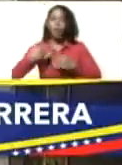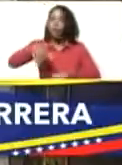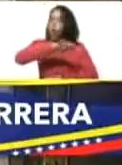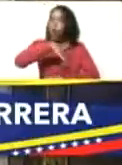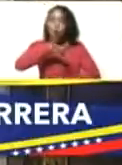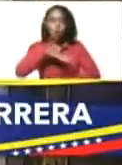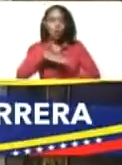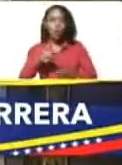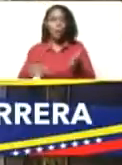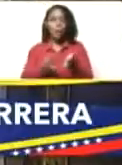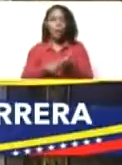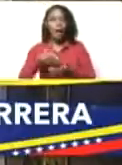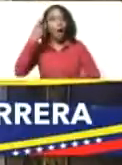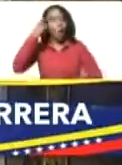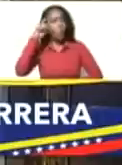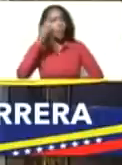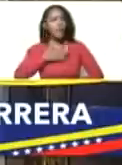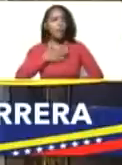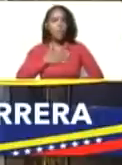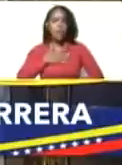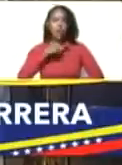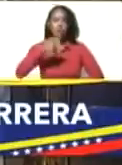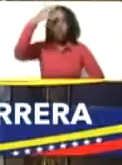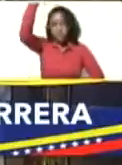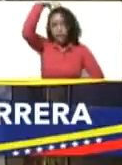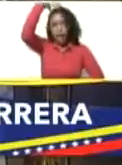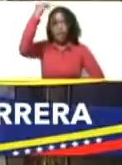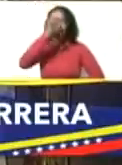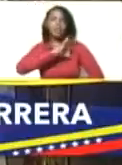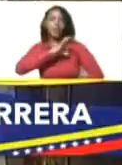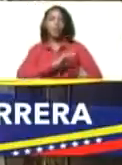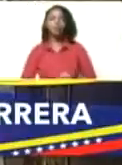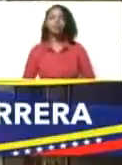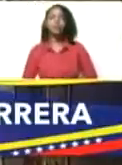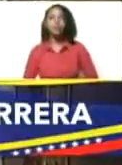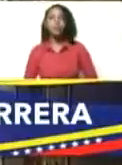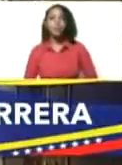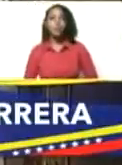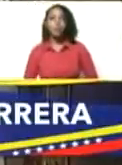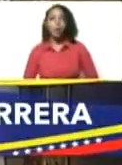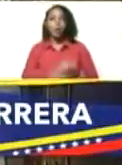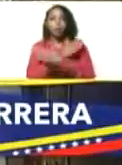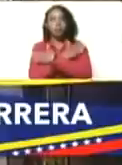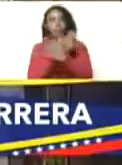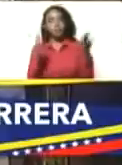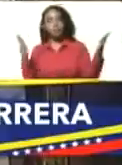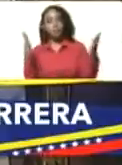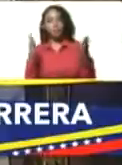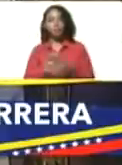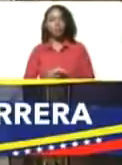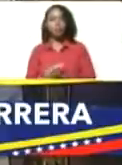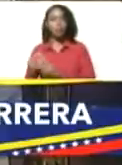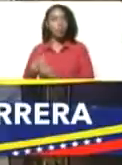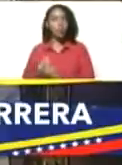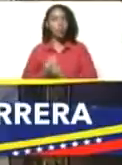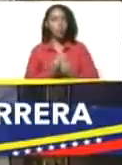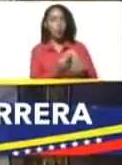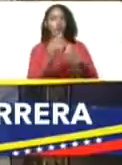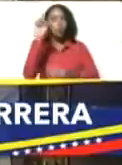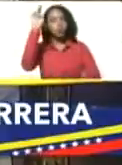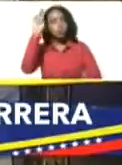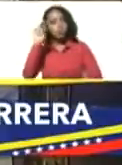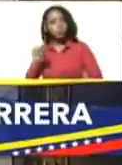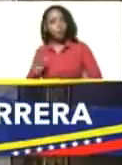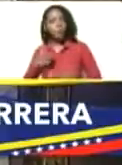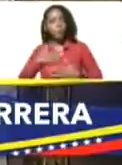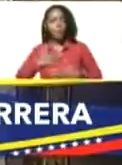y todas, acuérdate de mí en tu reino, Señor. Tu bondad y tu misericordia me acompañan todos los días de mi